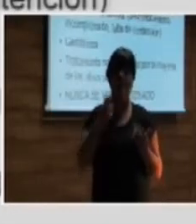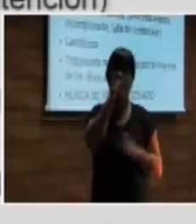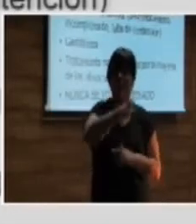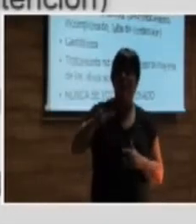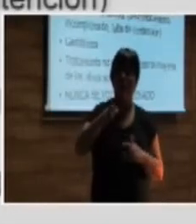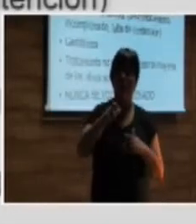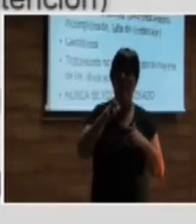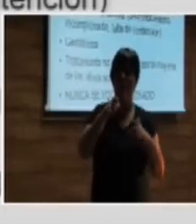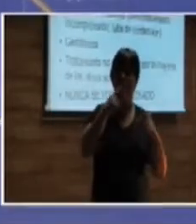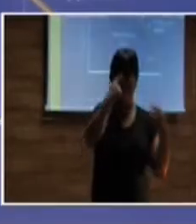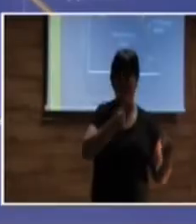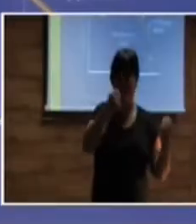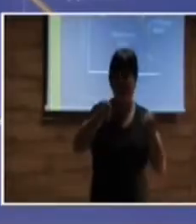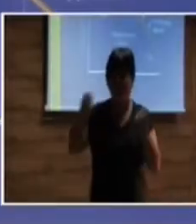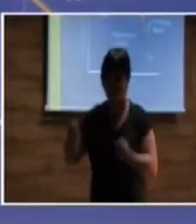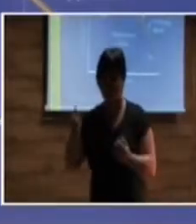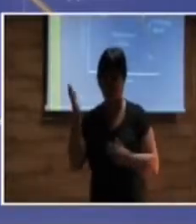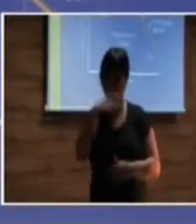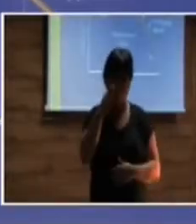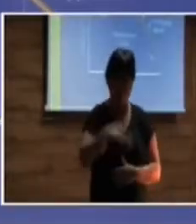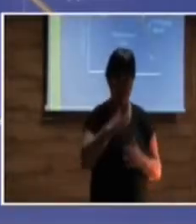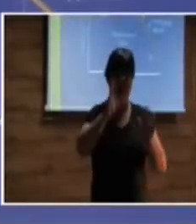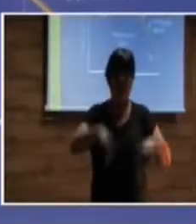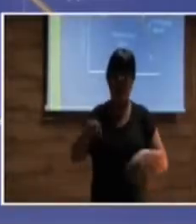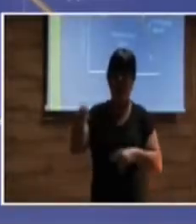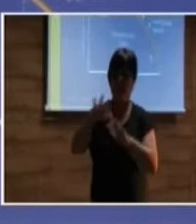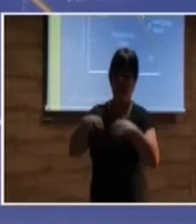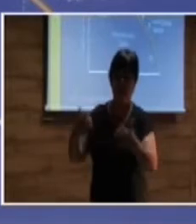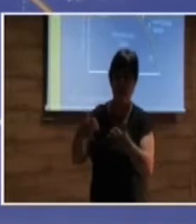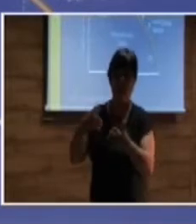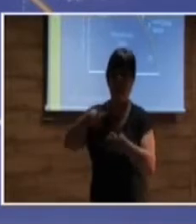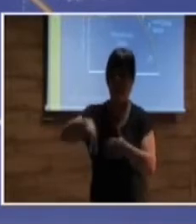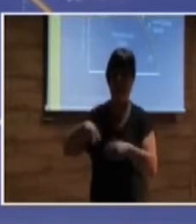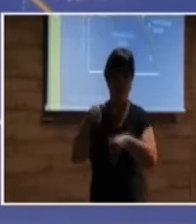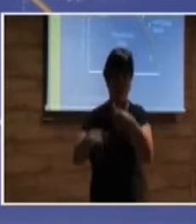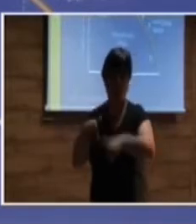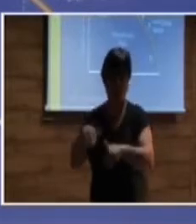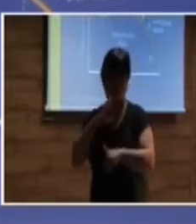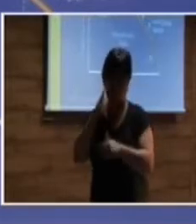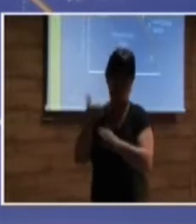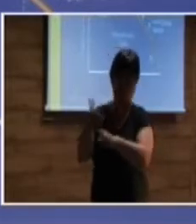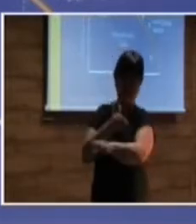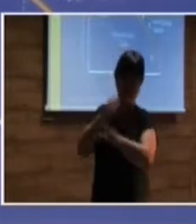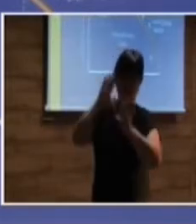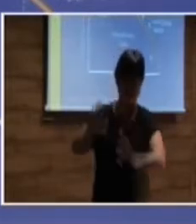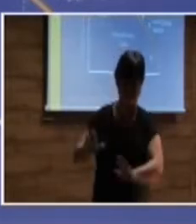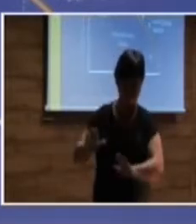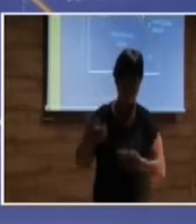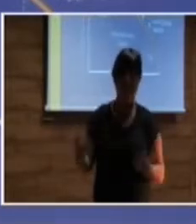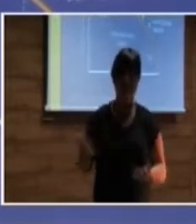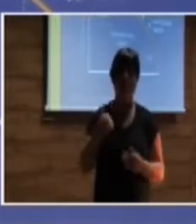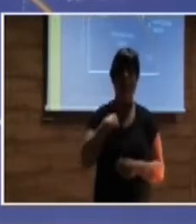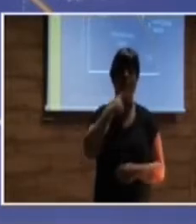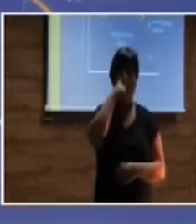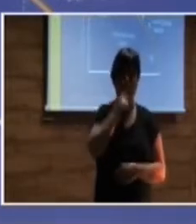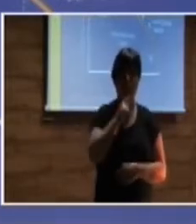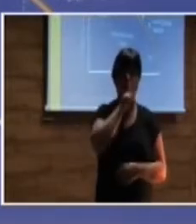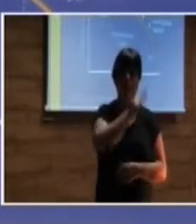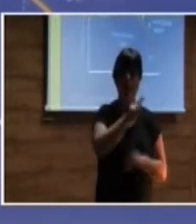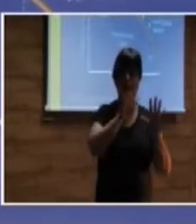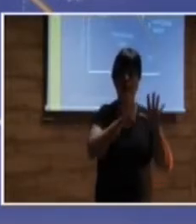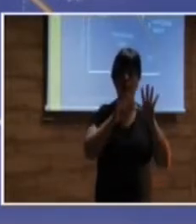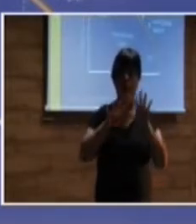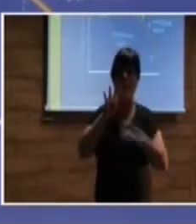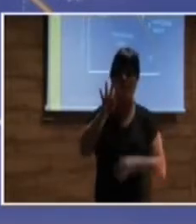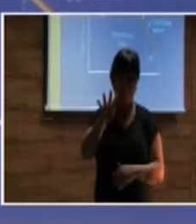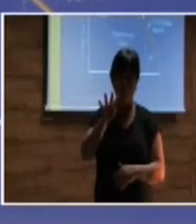y nunca se terminó de votar en el Senado. Último tema, contarles esta diapositiva, es del año 94, y nos decían, no hay nada